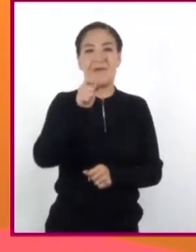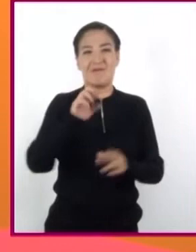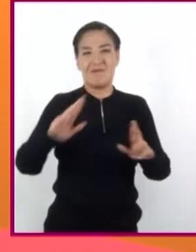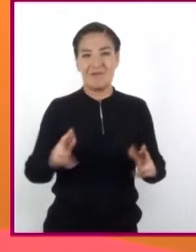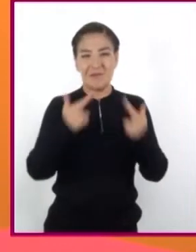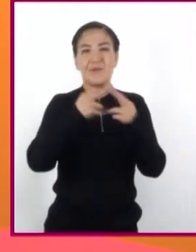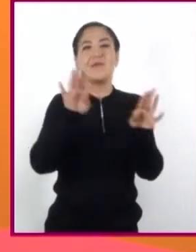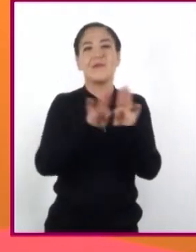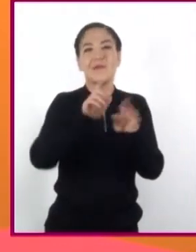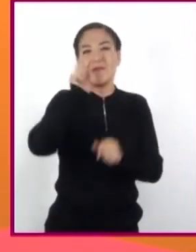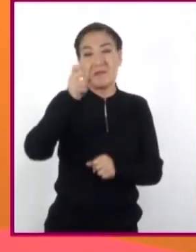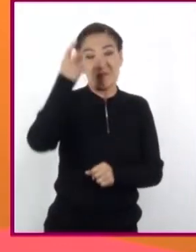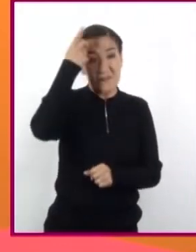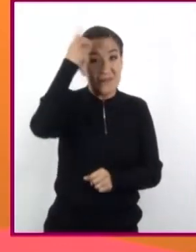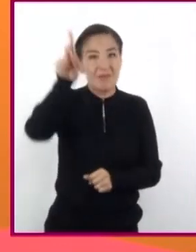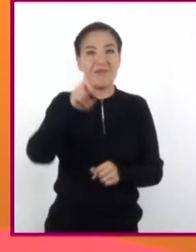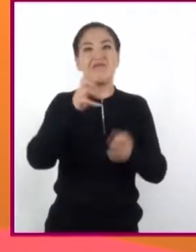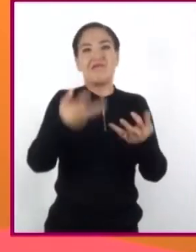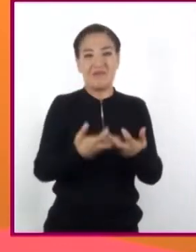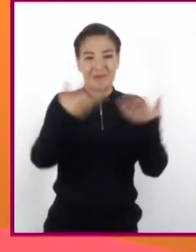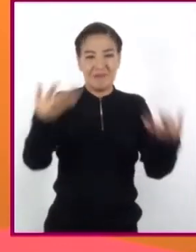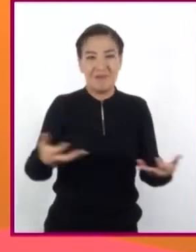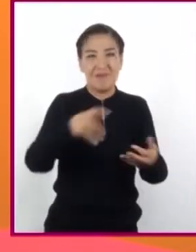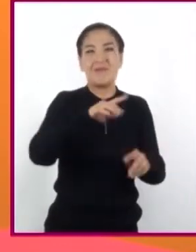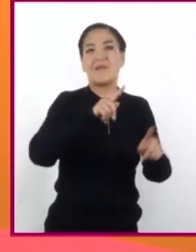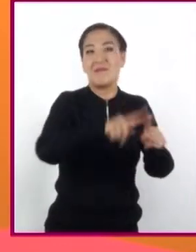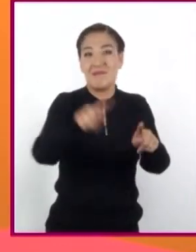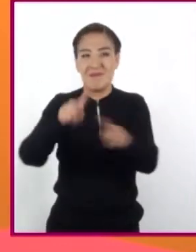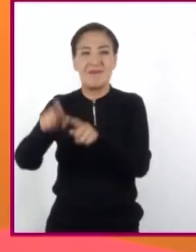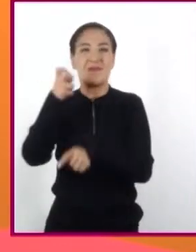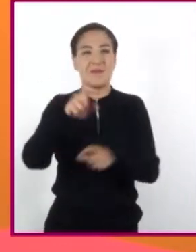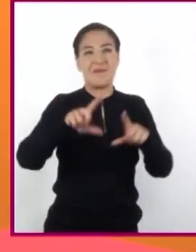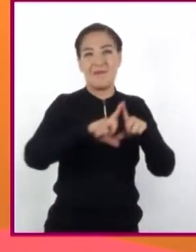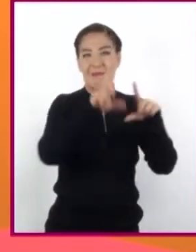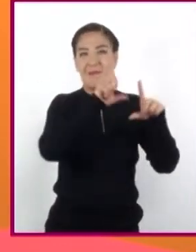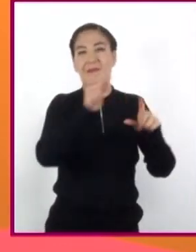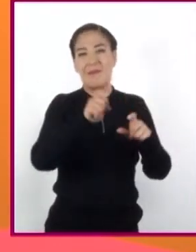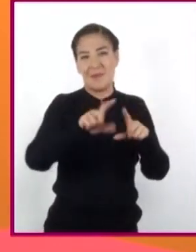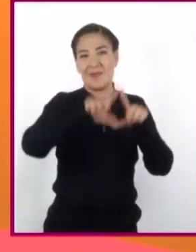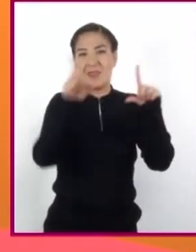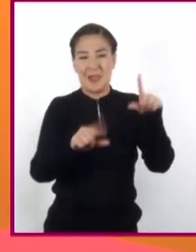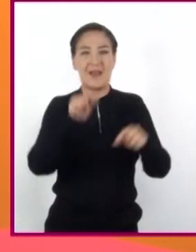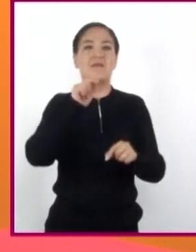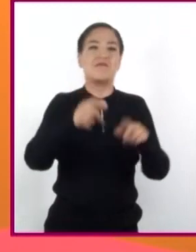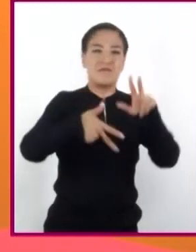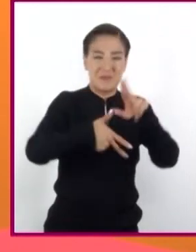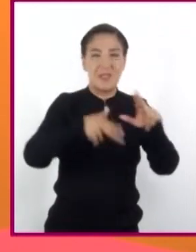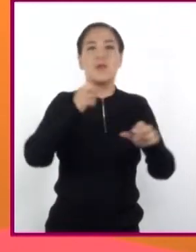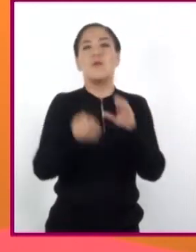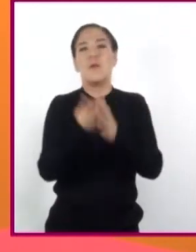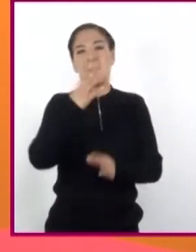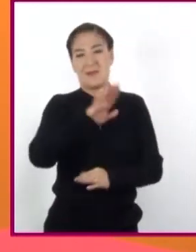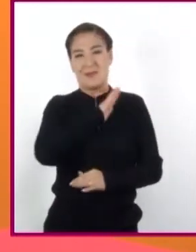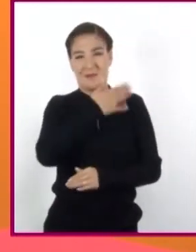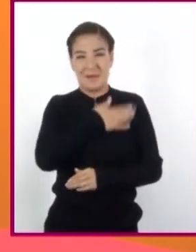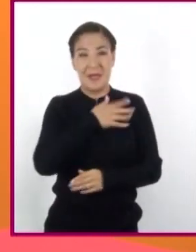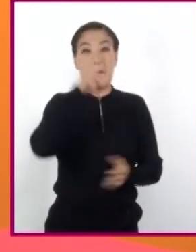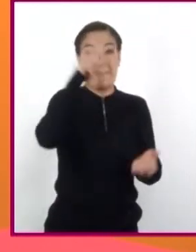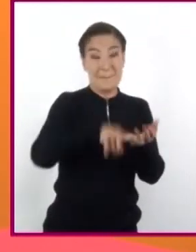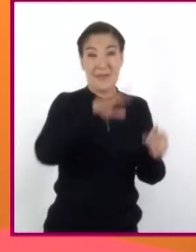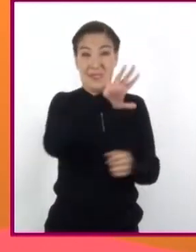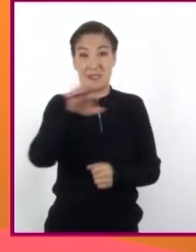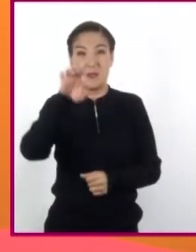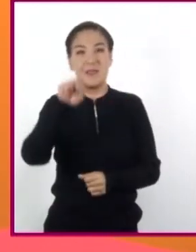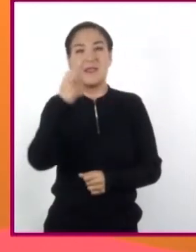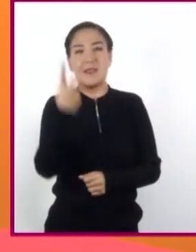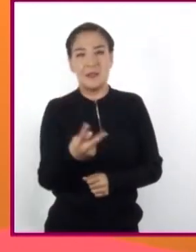de grandes extensiones de tierra en diferentes partes del territorio de Nueva España, y que en 1562